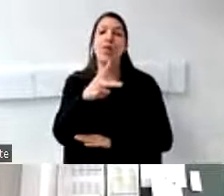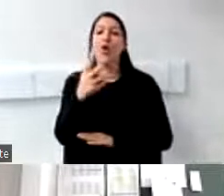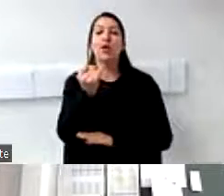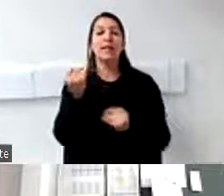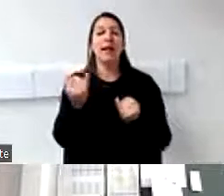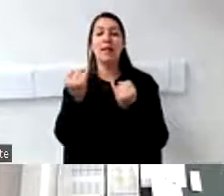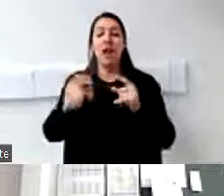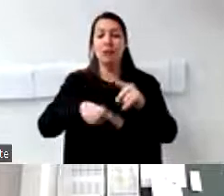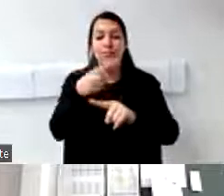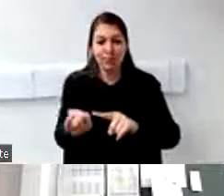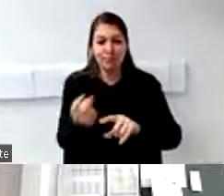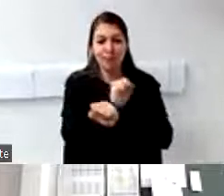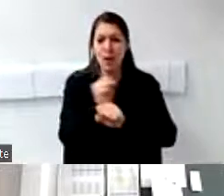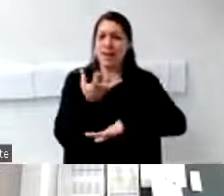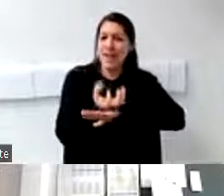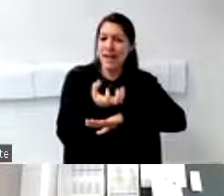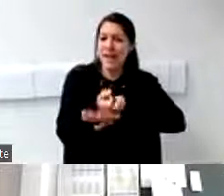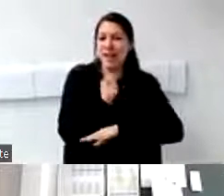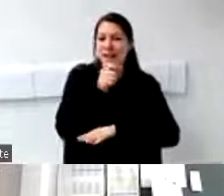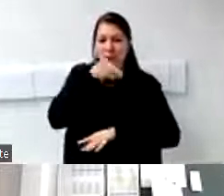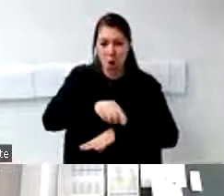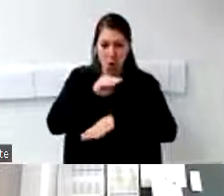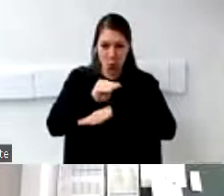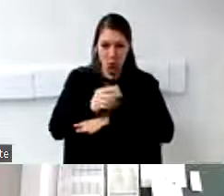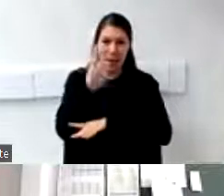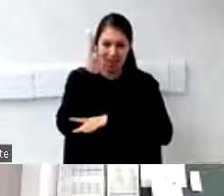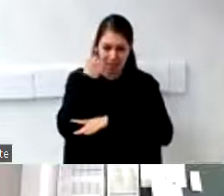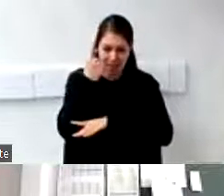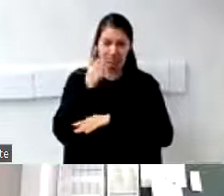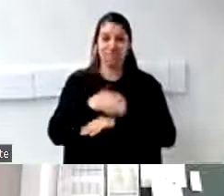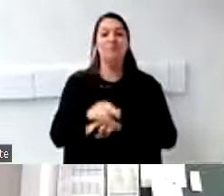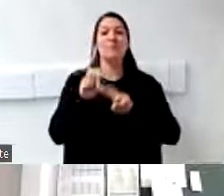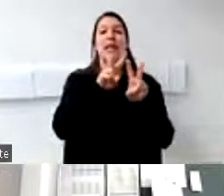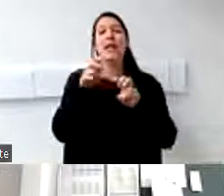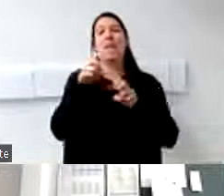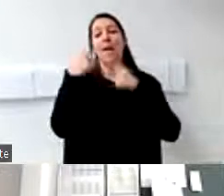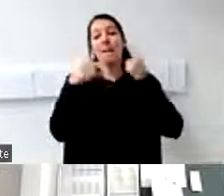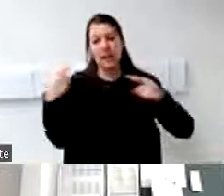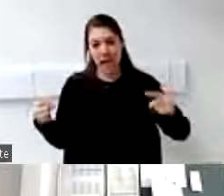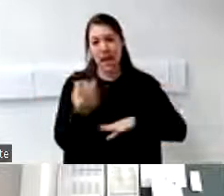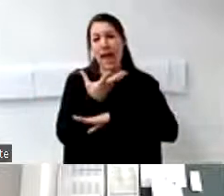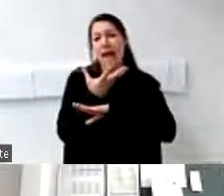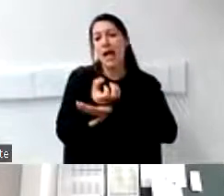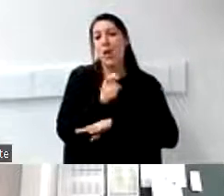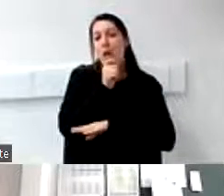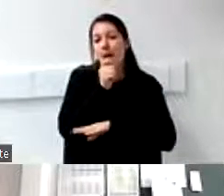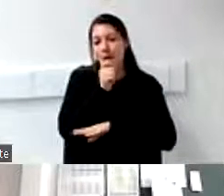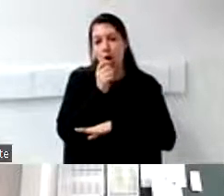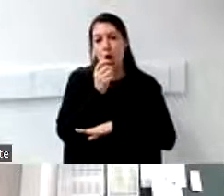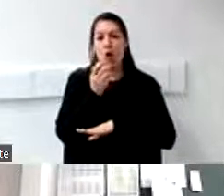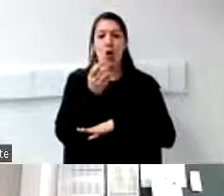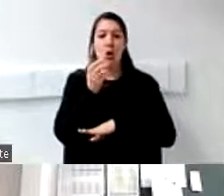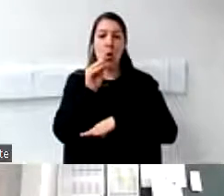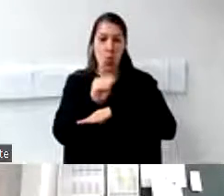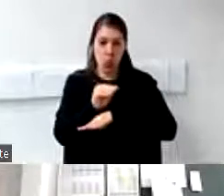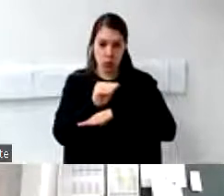colgada. Eso respecto un poco a los materiales y la grabación del curso. Respecto a lo de la